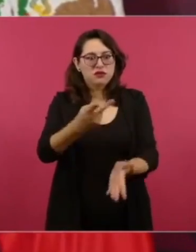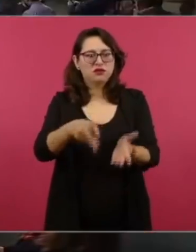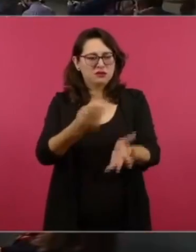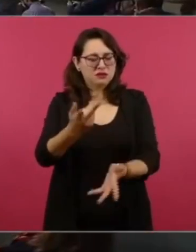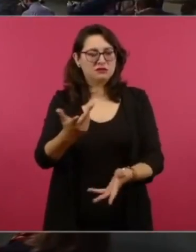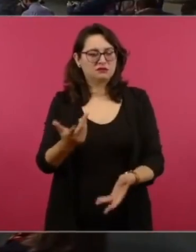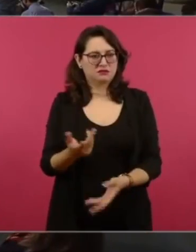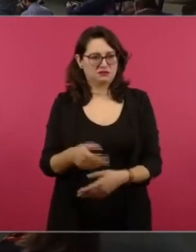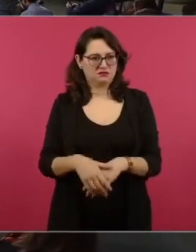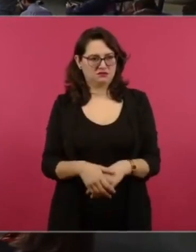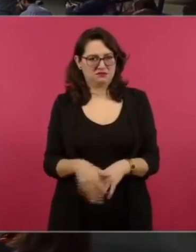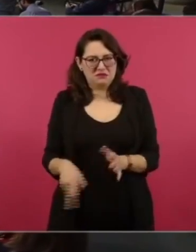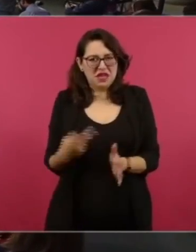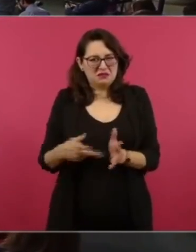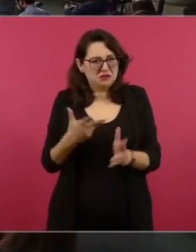tengan